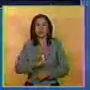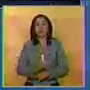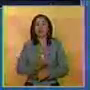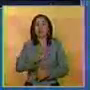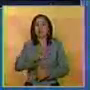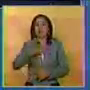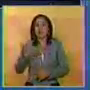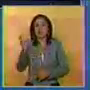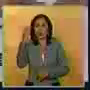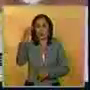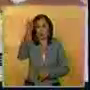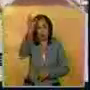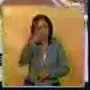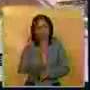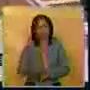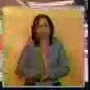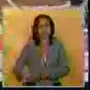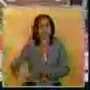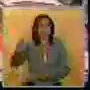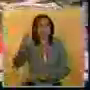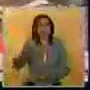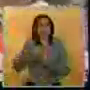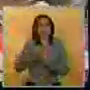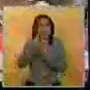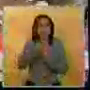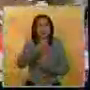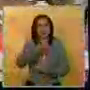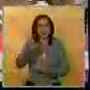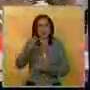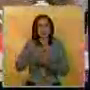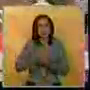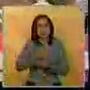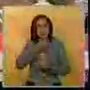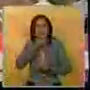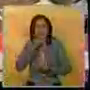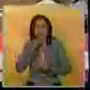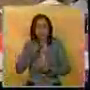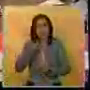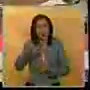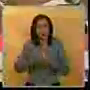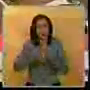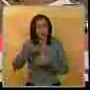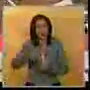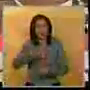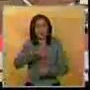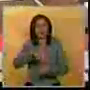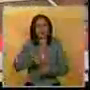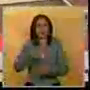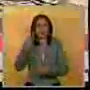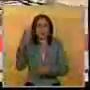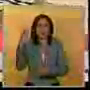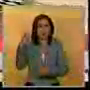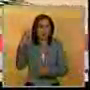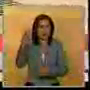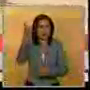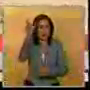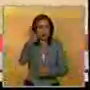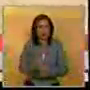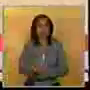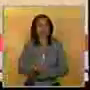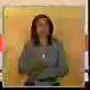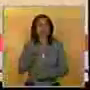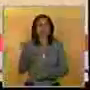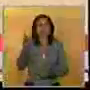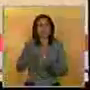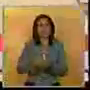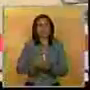85-75. El caraqueño fue el líder ofensivo de Maryland con un total de 25 puntos, su segunda mejor marca de la temporada. Además, el criollo capturó 3 rebotes, dio 3